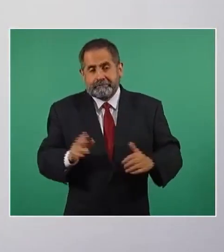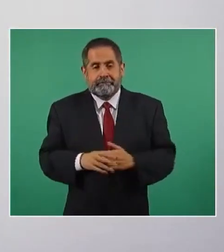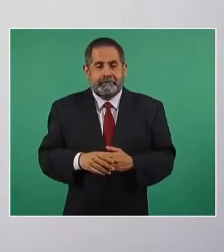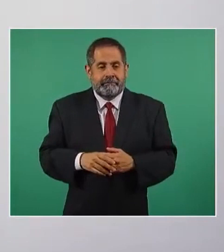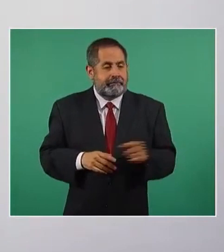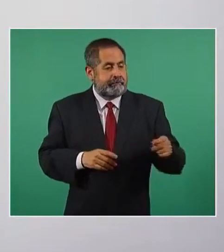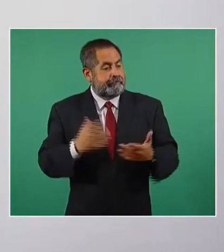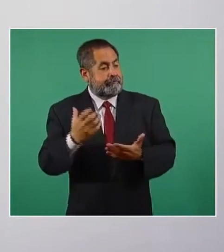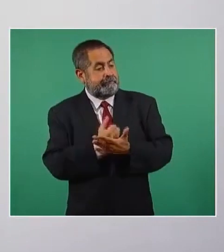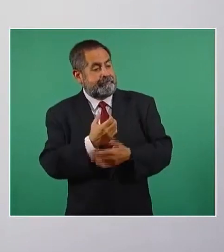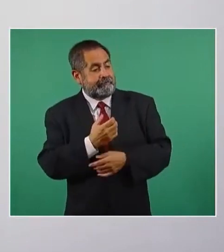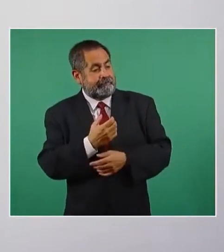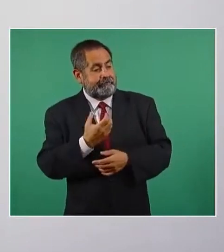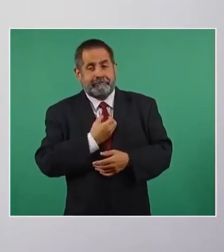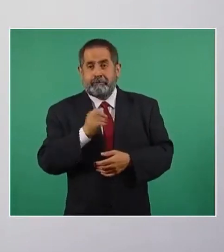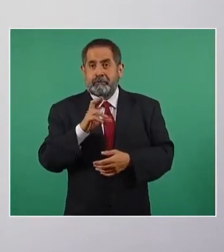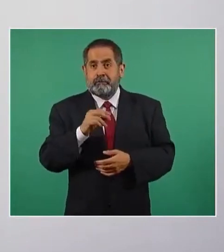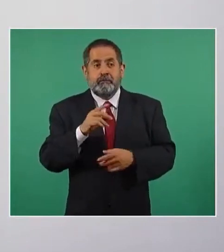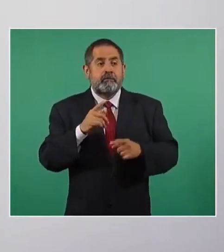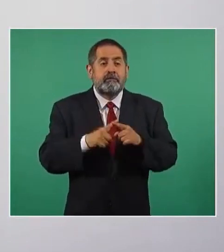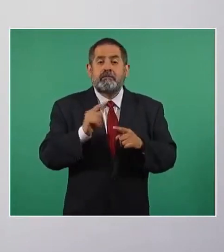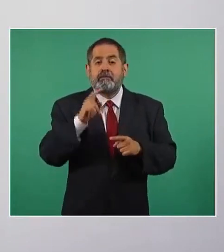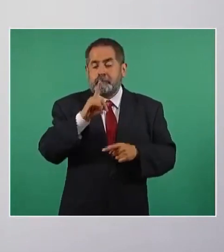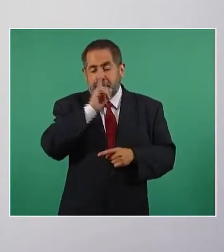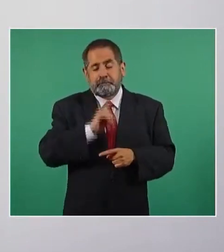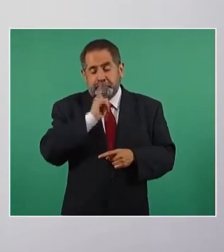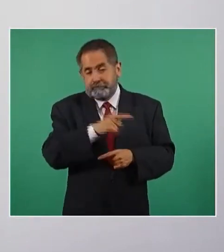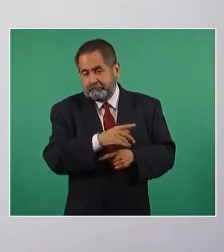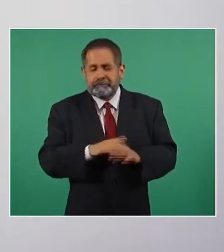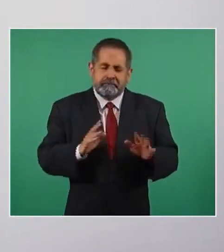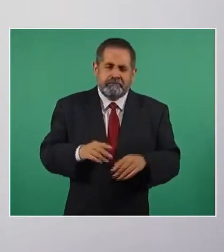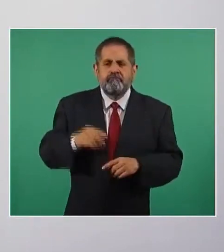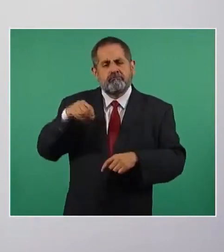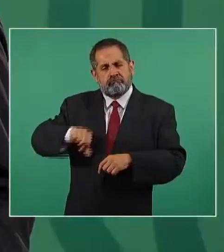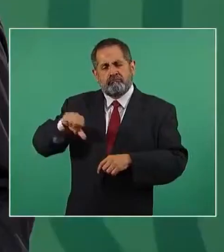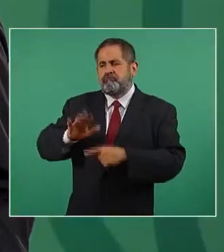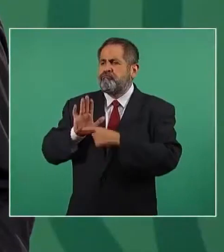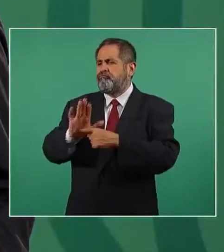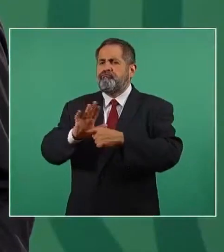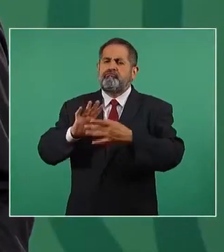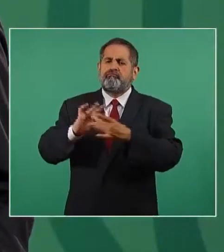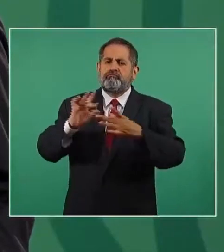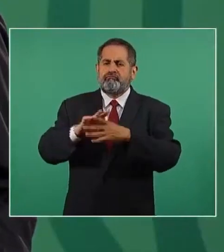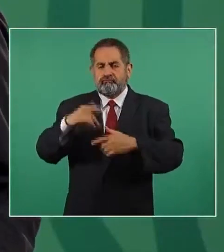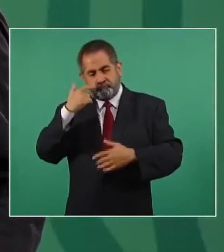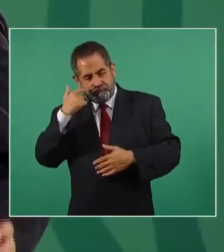siempre medallas de oro, pero aquí los vamos a estar